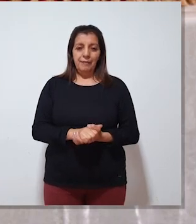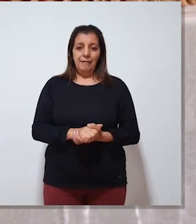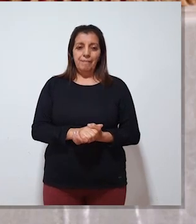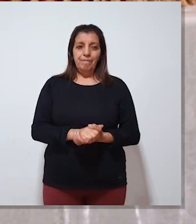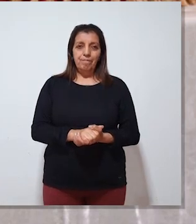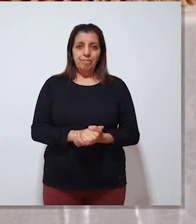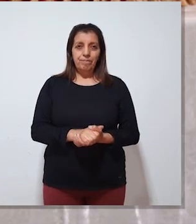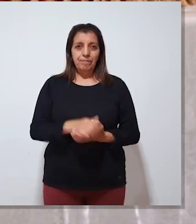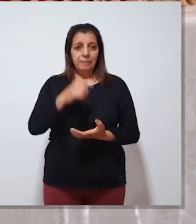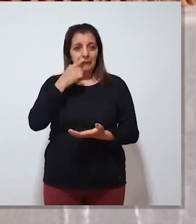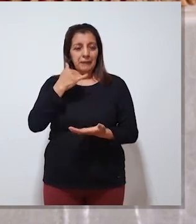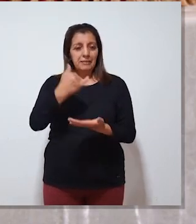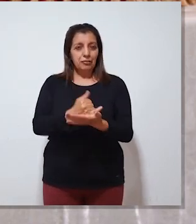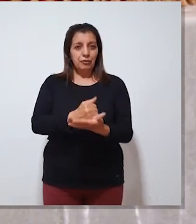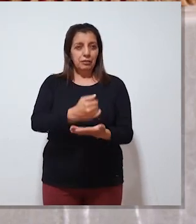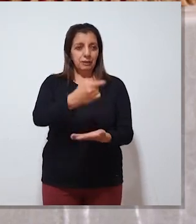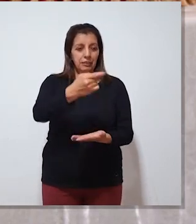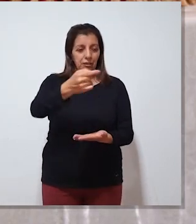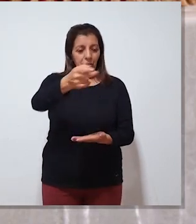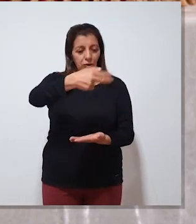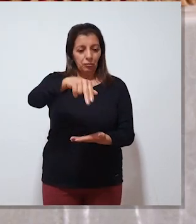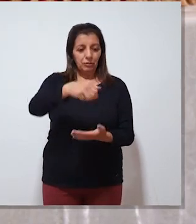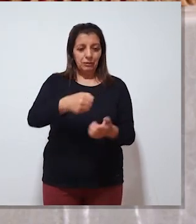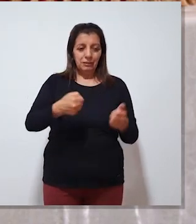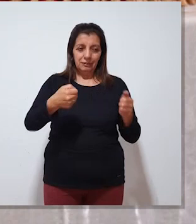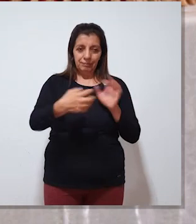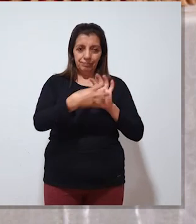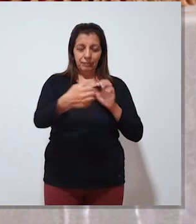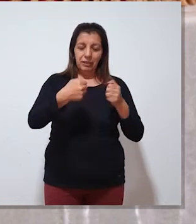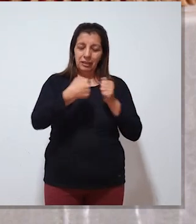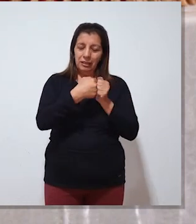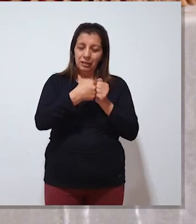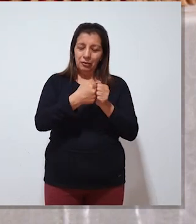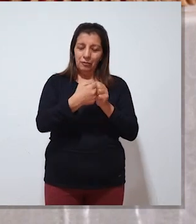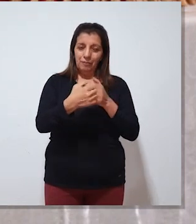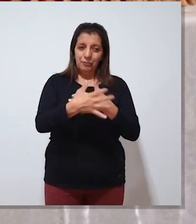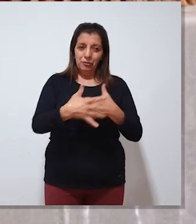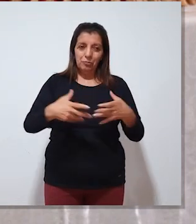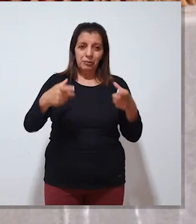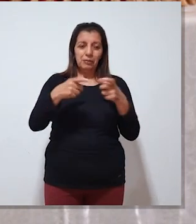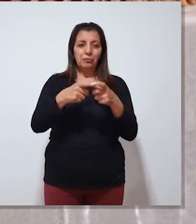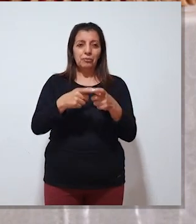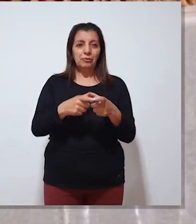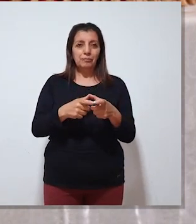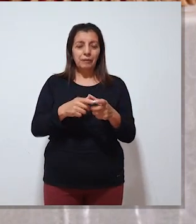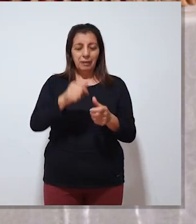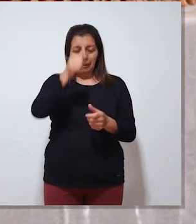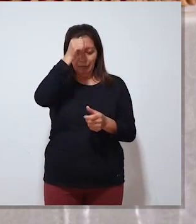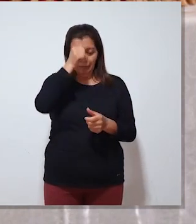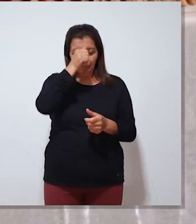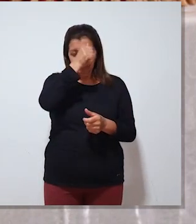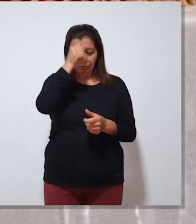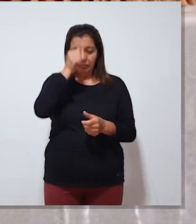El Señor esté con ustedes. Y con tu espíritu. Anuncio de la buena noticia de nuestro Señor Jesucristo según